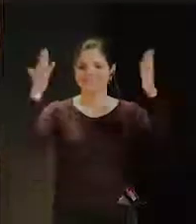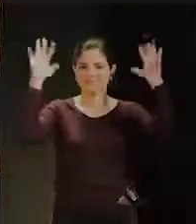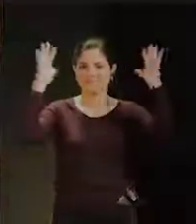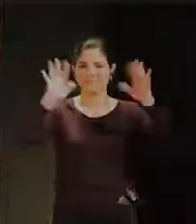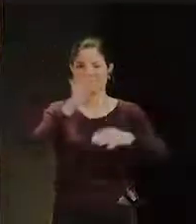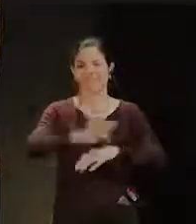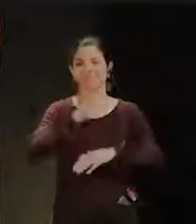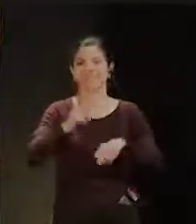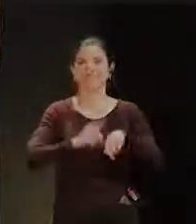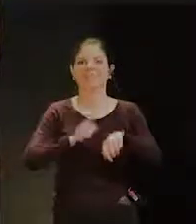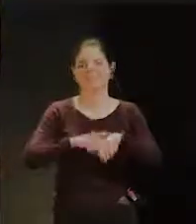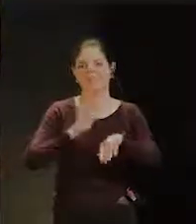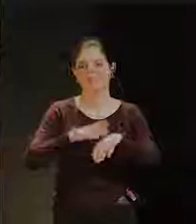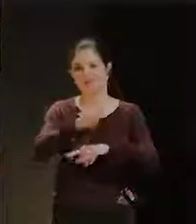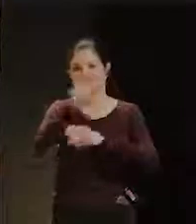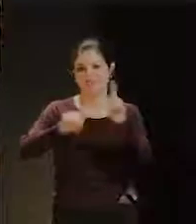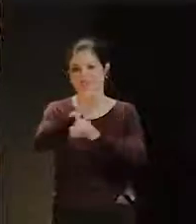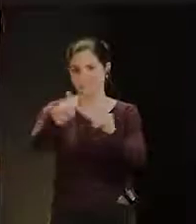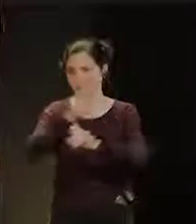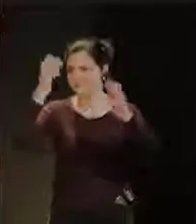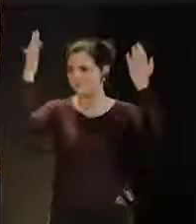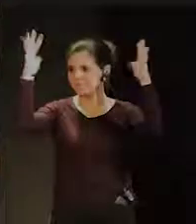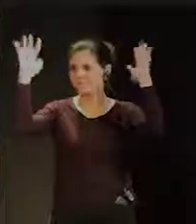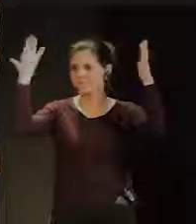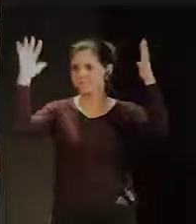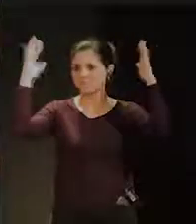Ahora voy a dejar un poco de tiempo para preguntas.